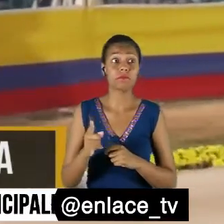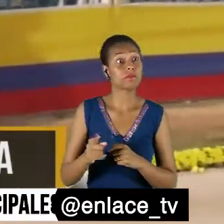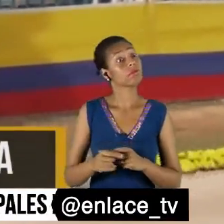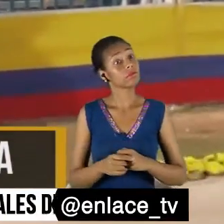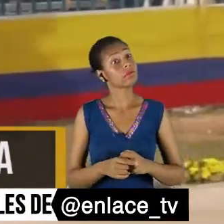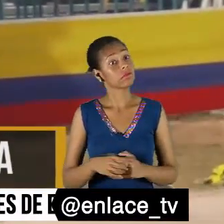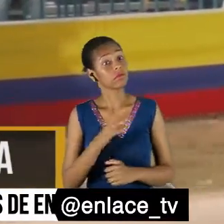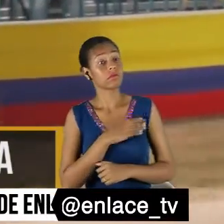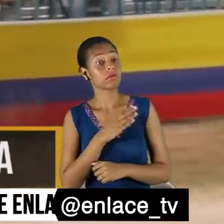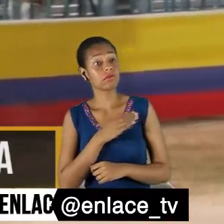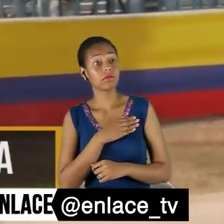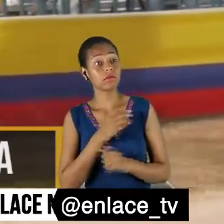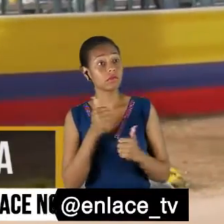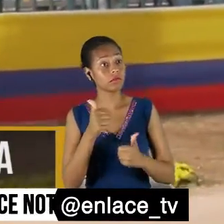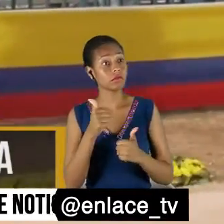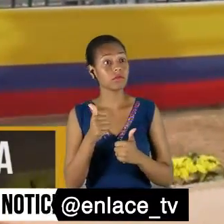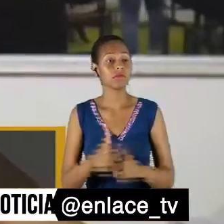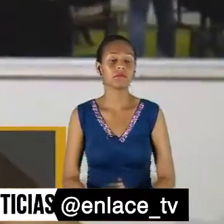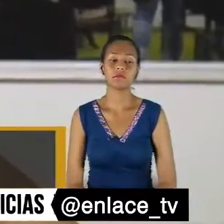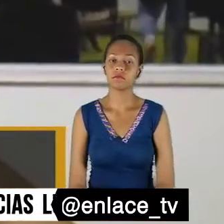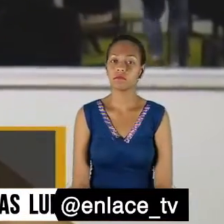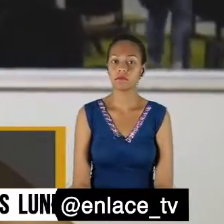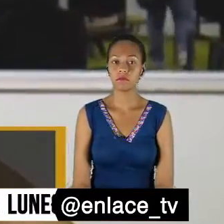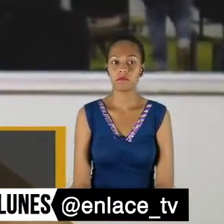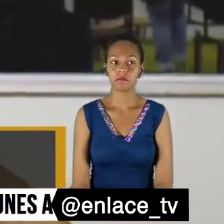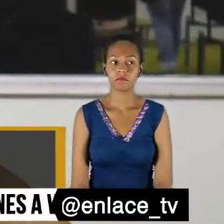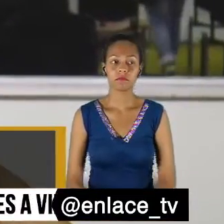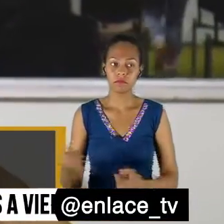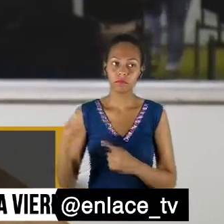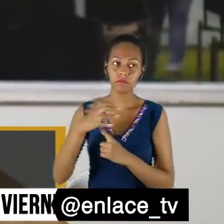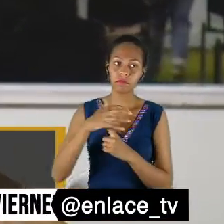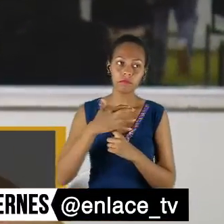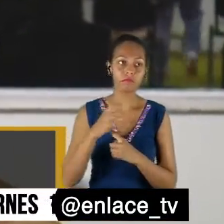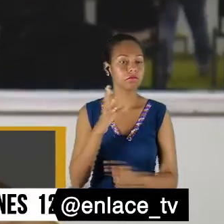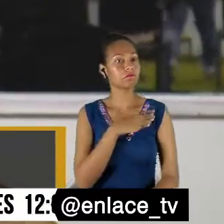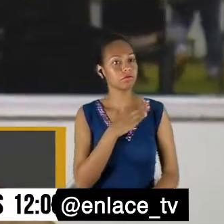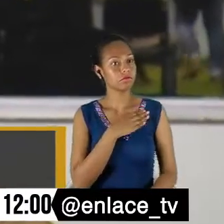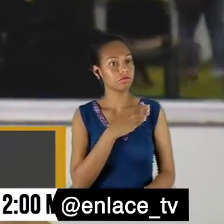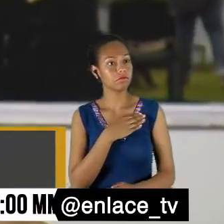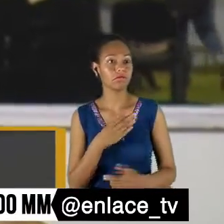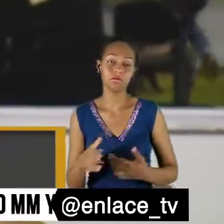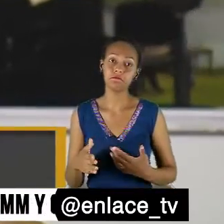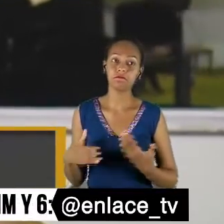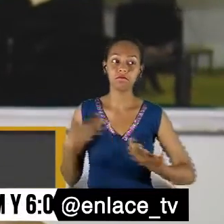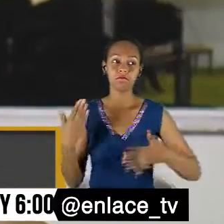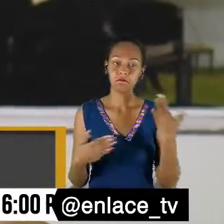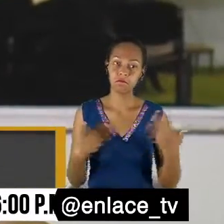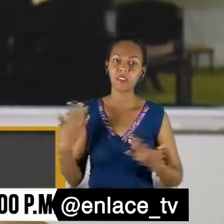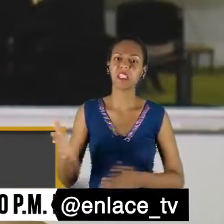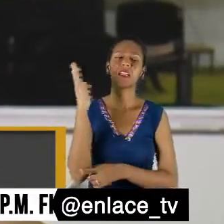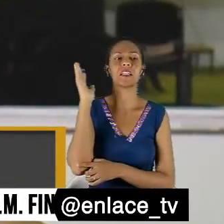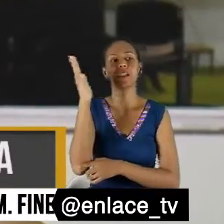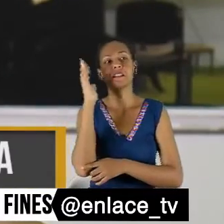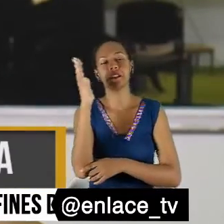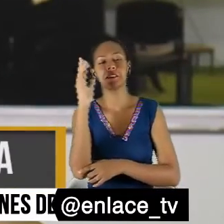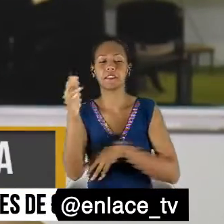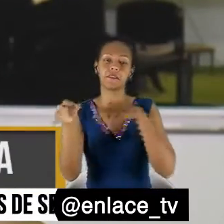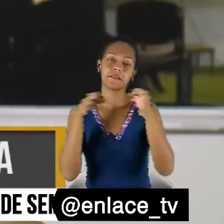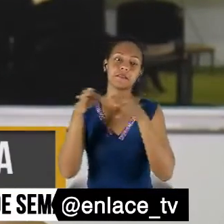Feria Agropecuaria y Agroindustrial. La feria arrancó con mucho entusiasmo, con mucho ánimo, conferencias. Para mañana